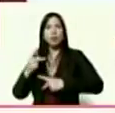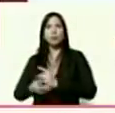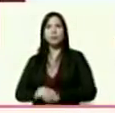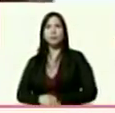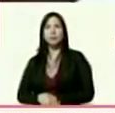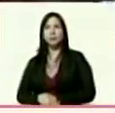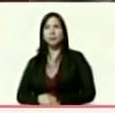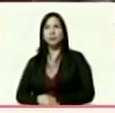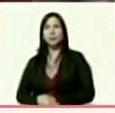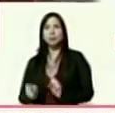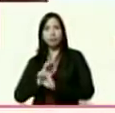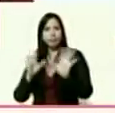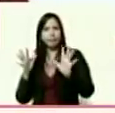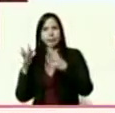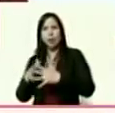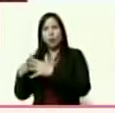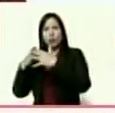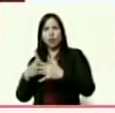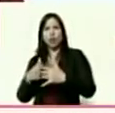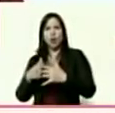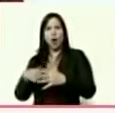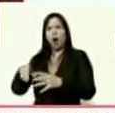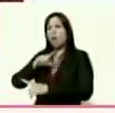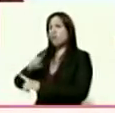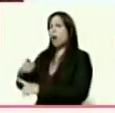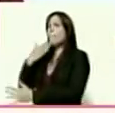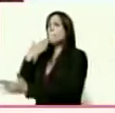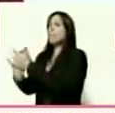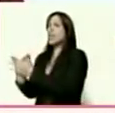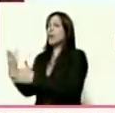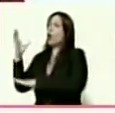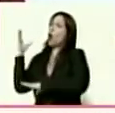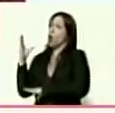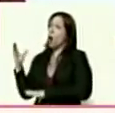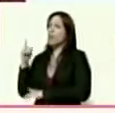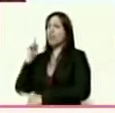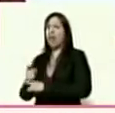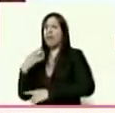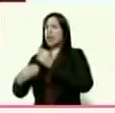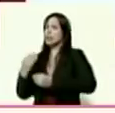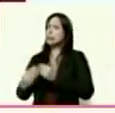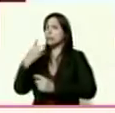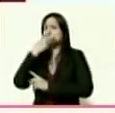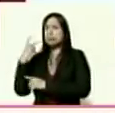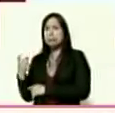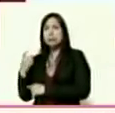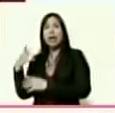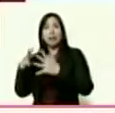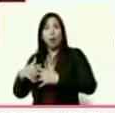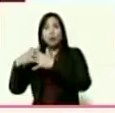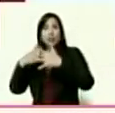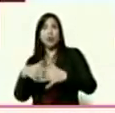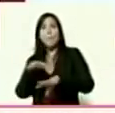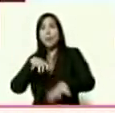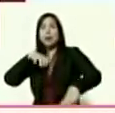Claro, Estados Unidos lo obliga a que produzca droga, porque Estados Unidos es el mayor consumidor de drogas del mundo.